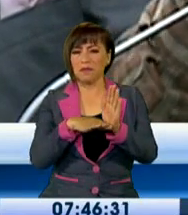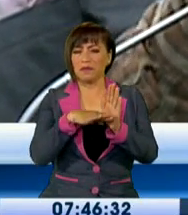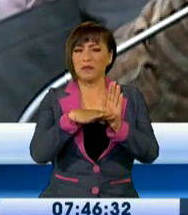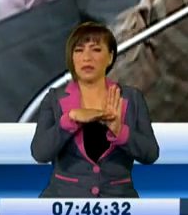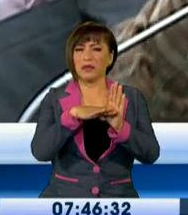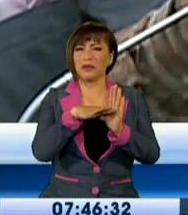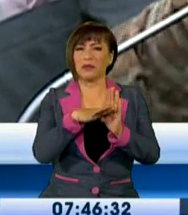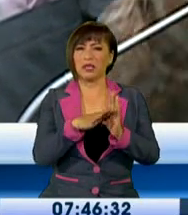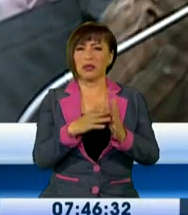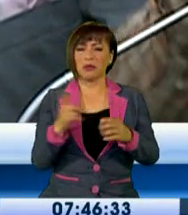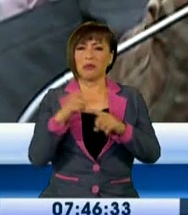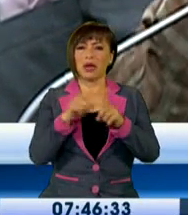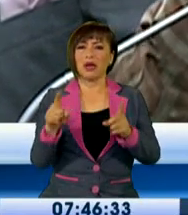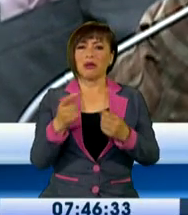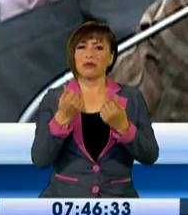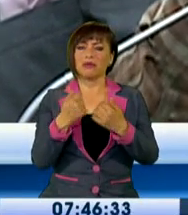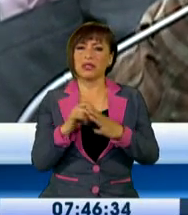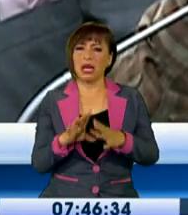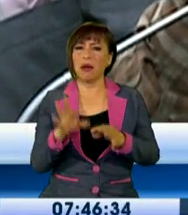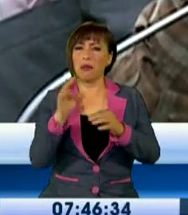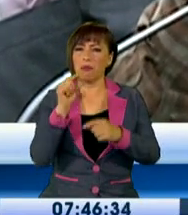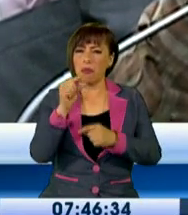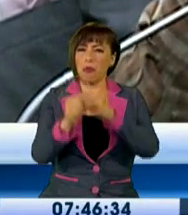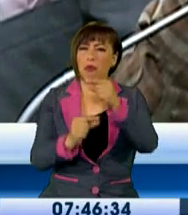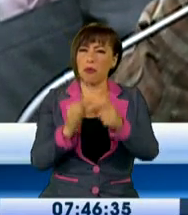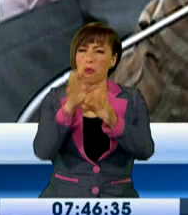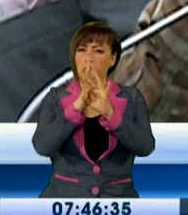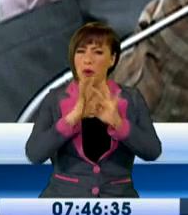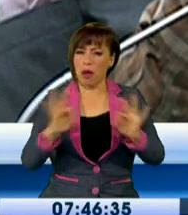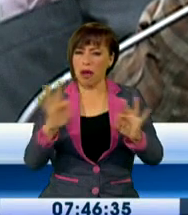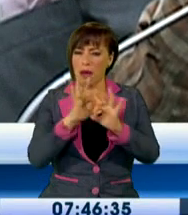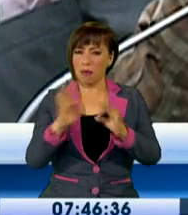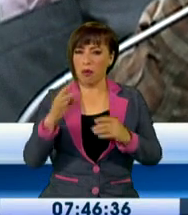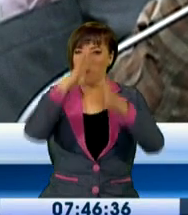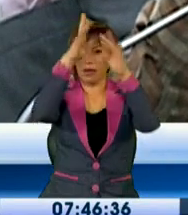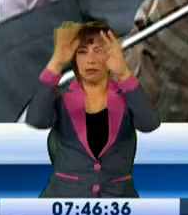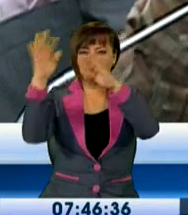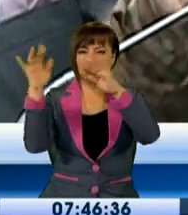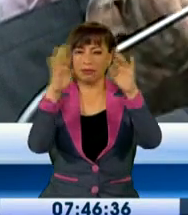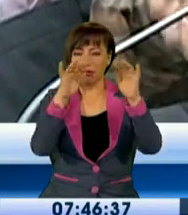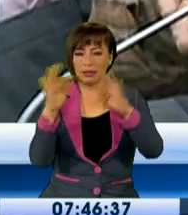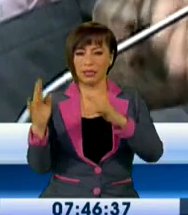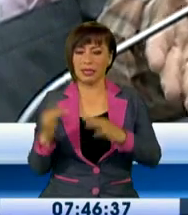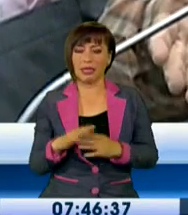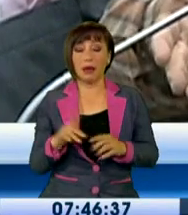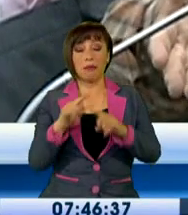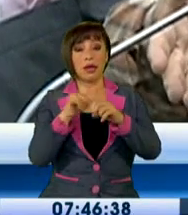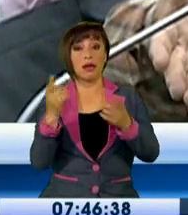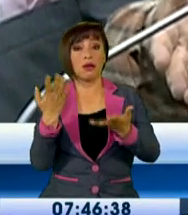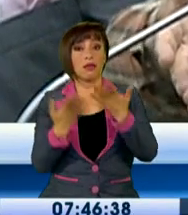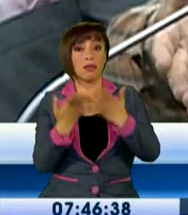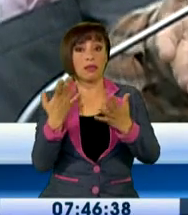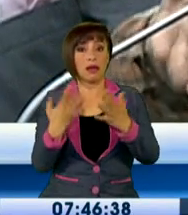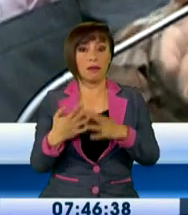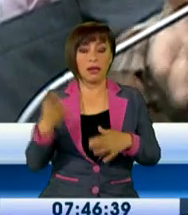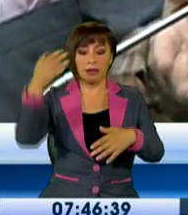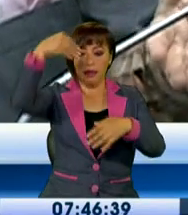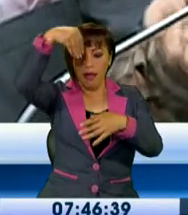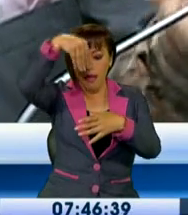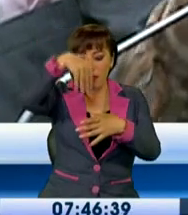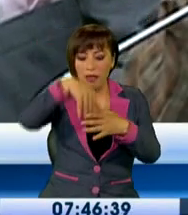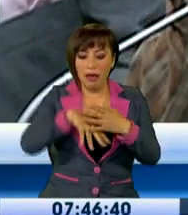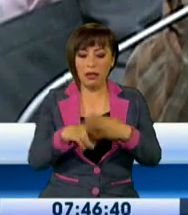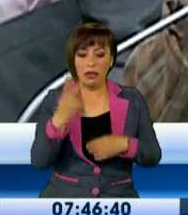o fue limpiado por las emisiones de ceniza, ¿no? Pero que quizás tenemos cientos de metros hacia el interior del conducto y